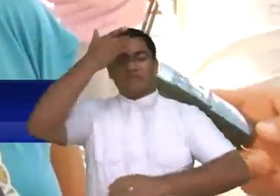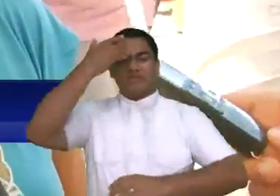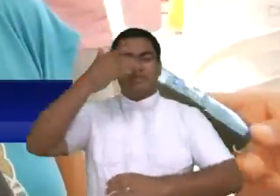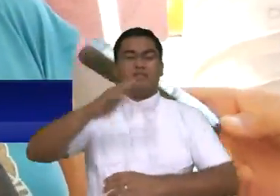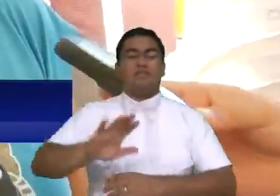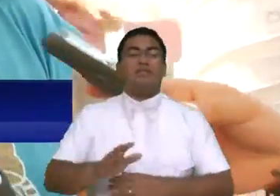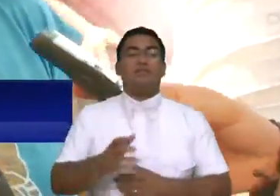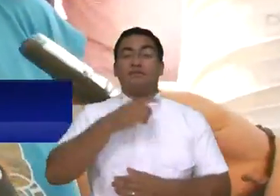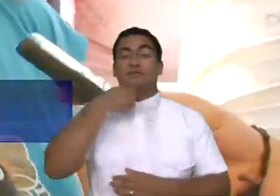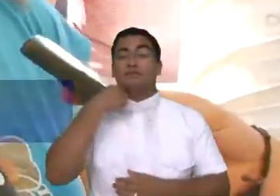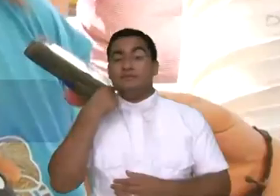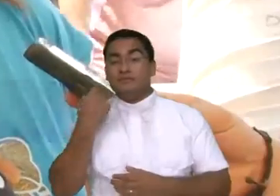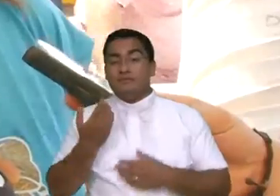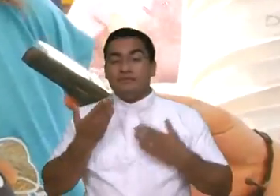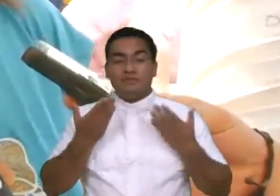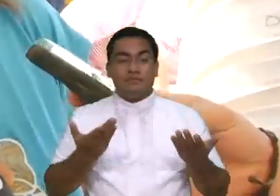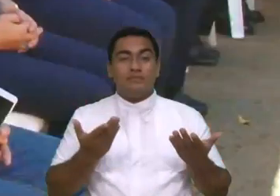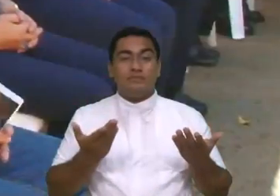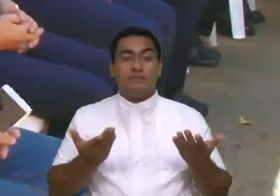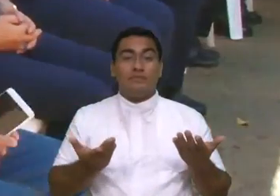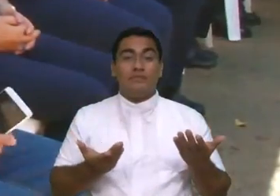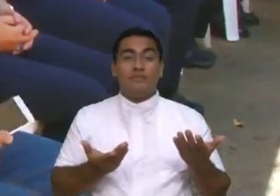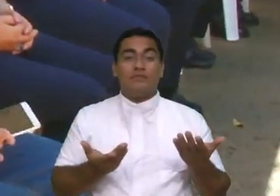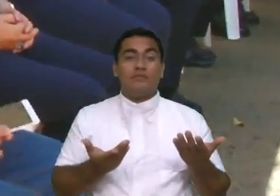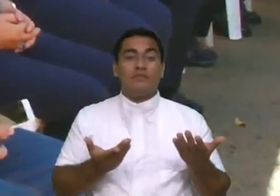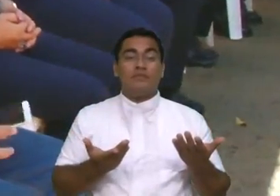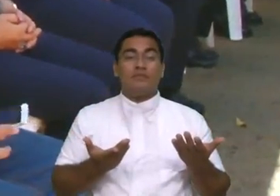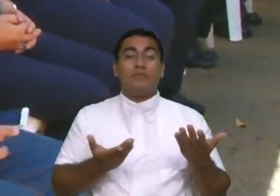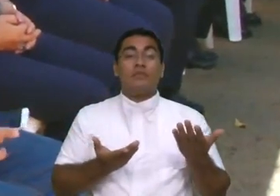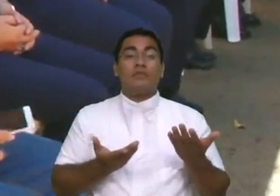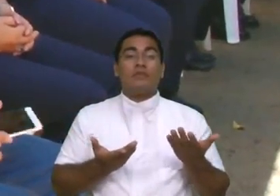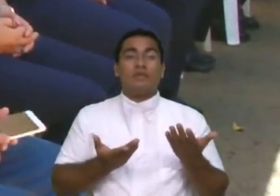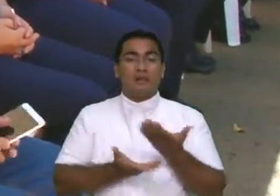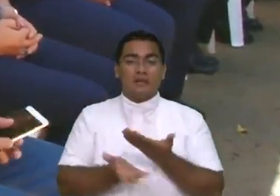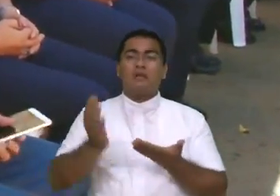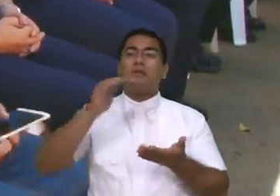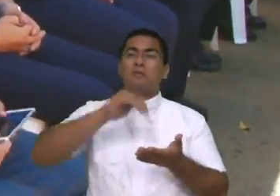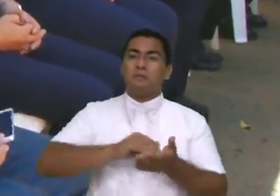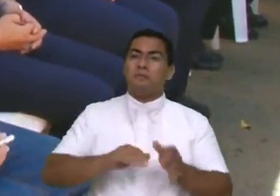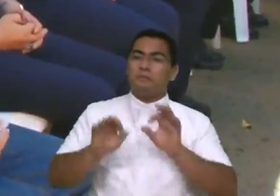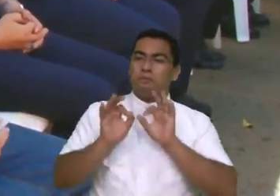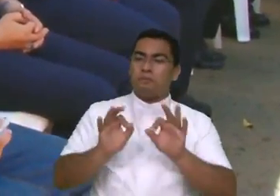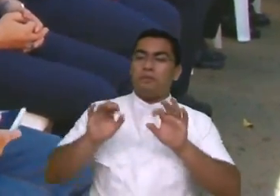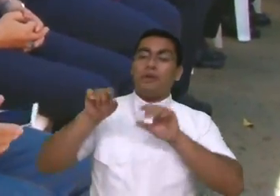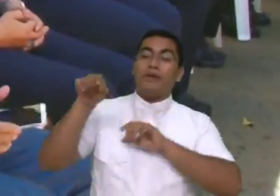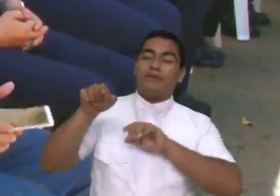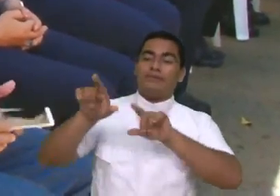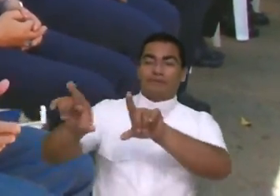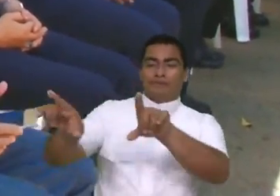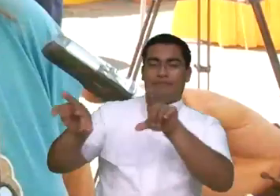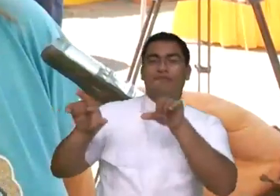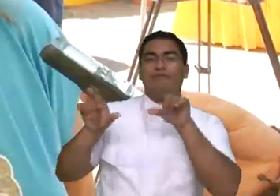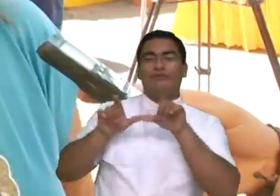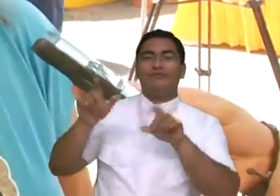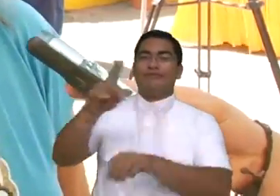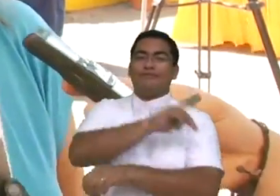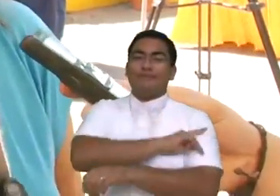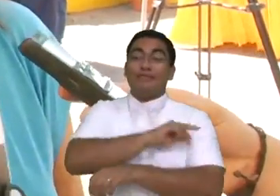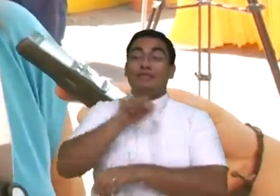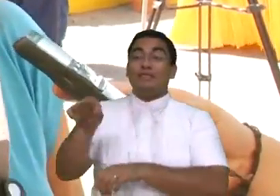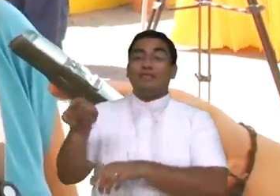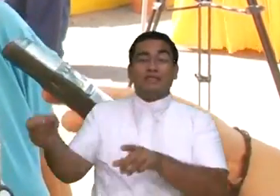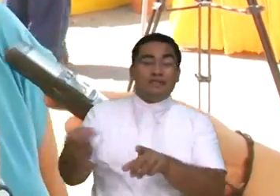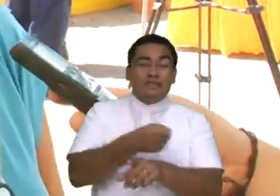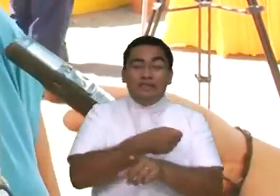que nuevamente pues vamos a tener el espacio donde venir a denunciar todos estos casos y remitir a